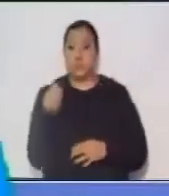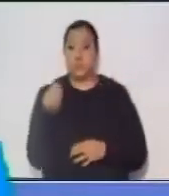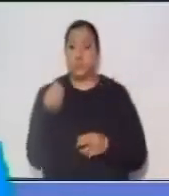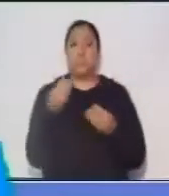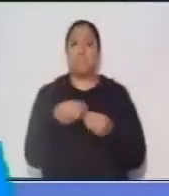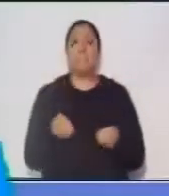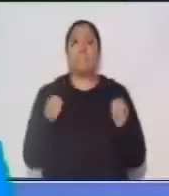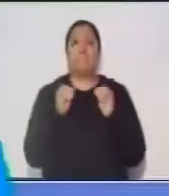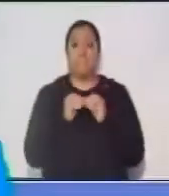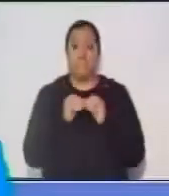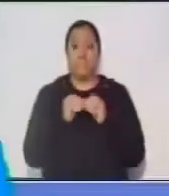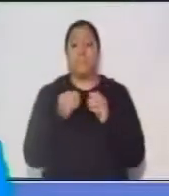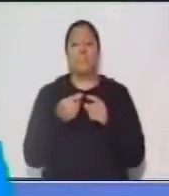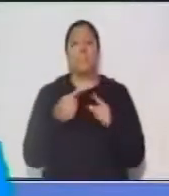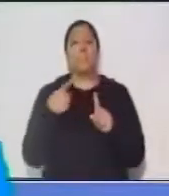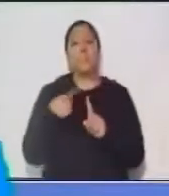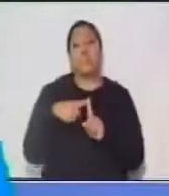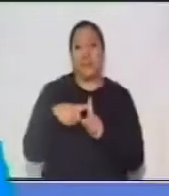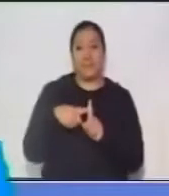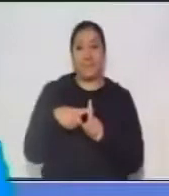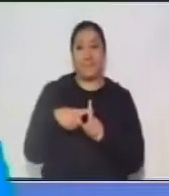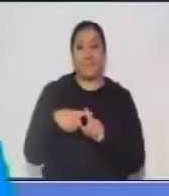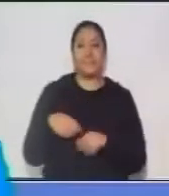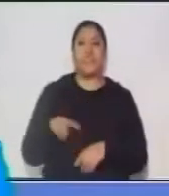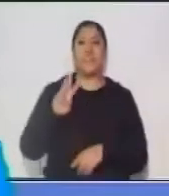más 3 unidades